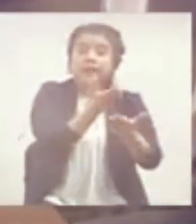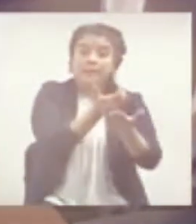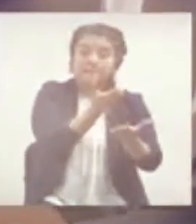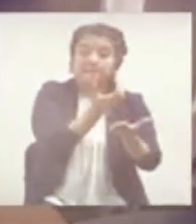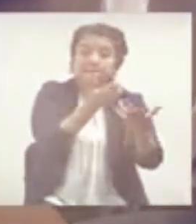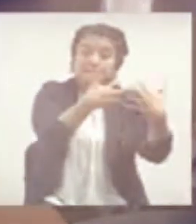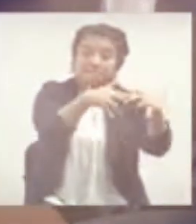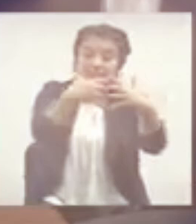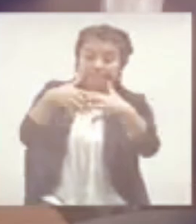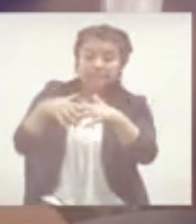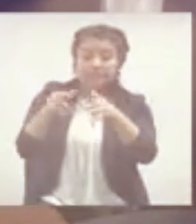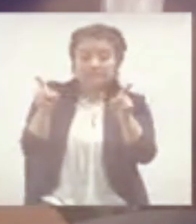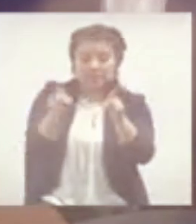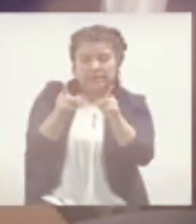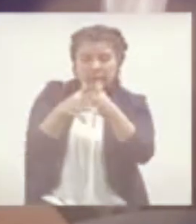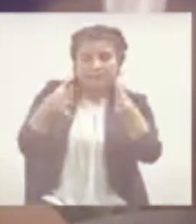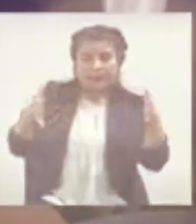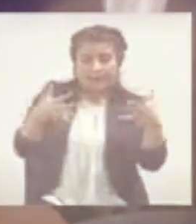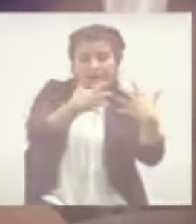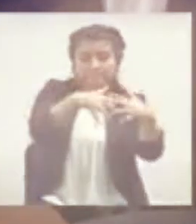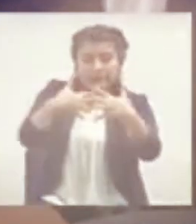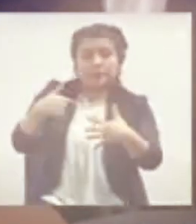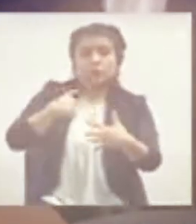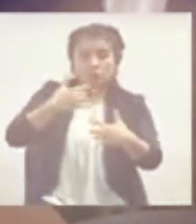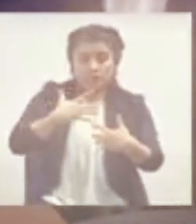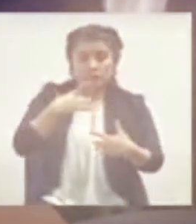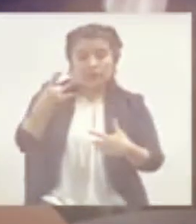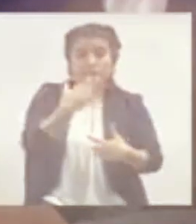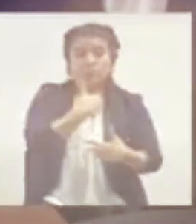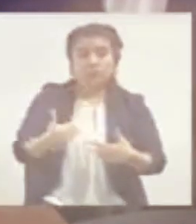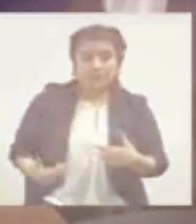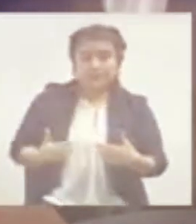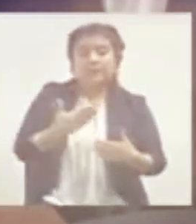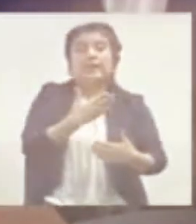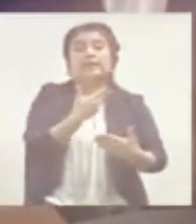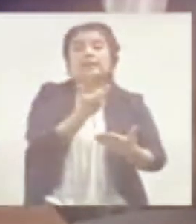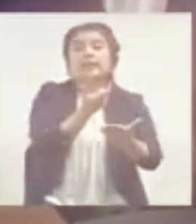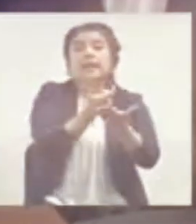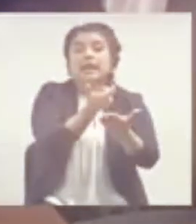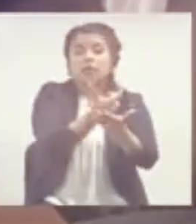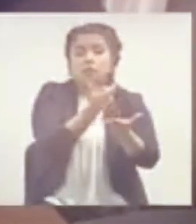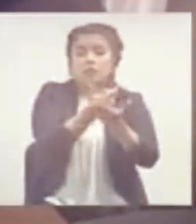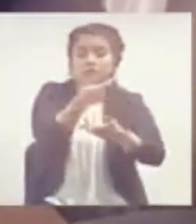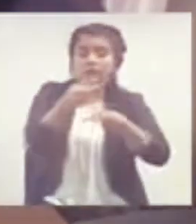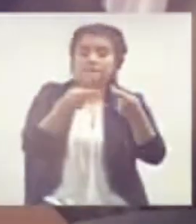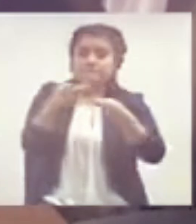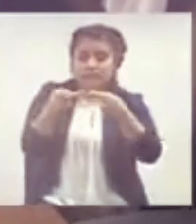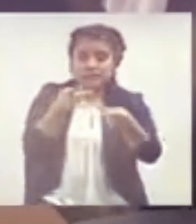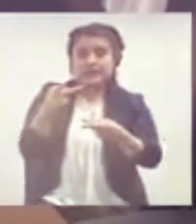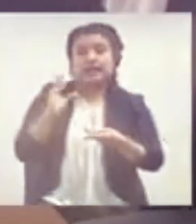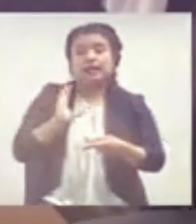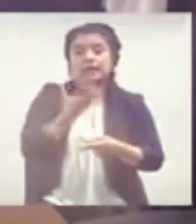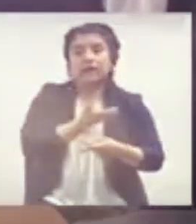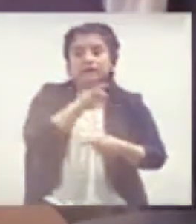se celebraron varias reuniones a las cuales fui invitado como presidente de la Comisión de Economía, en la cual participó el